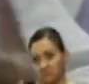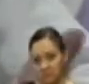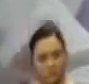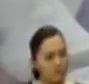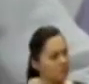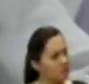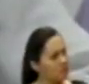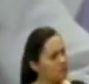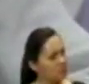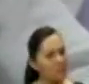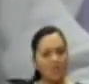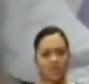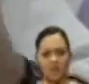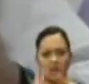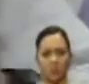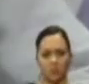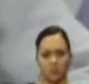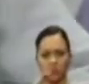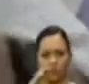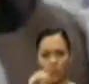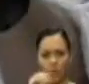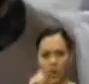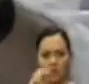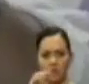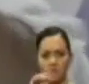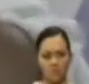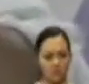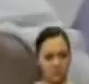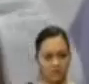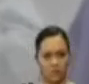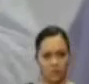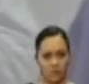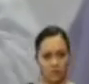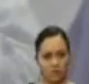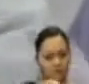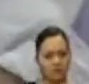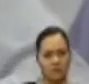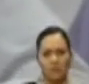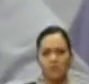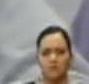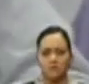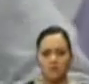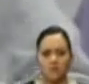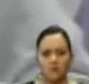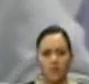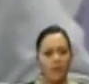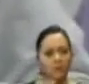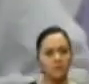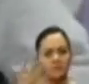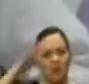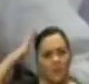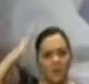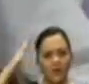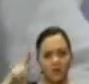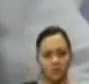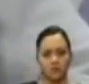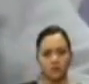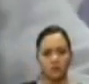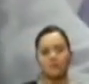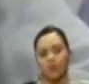la inauguración se hizo en un recinto de Colimas, ni siquiera Colimas Central, el amarillo me parece que se llama, en buena